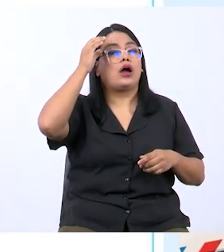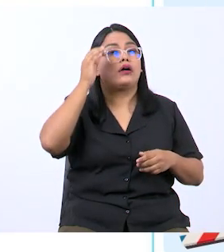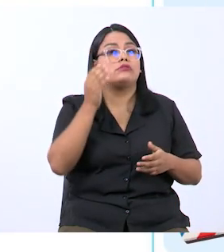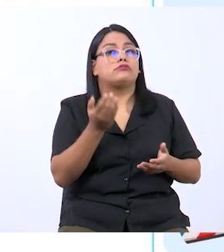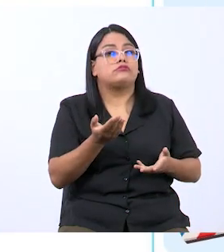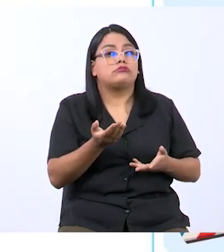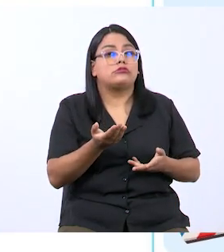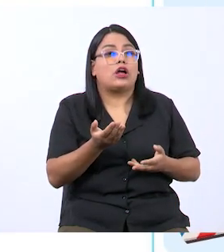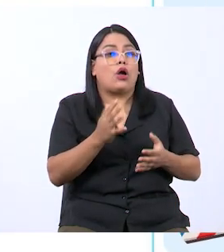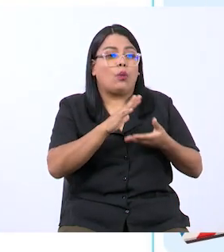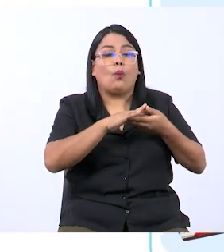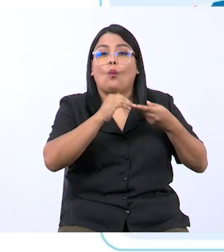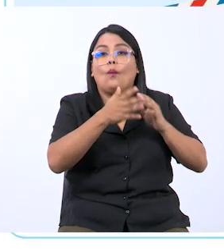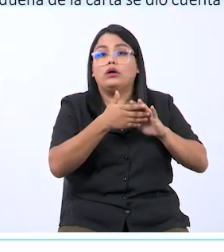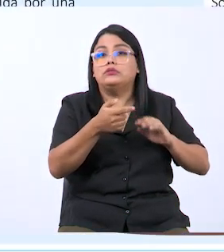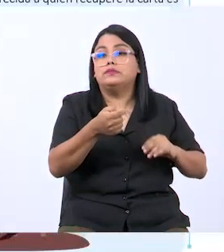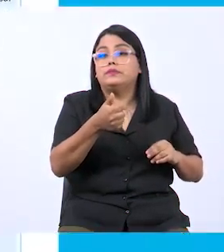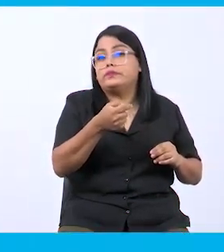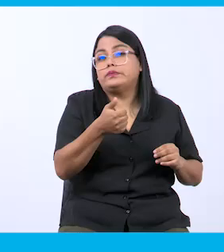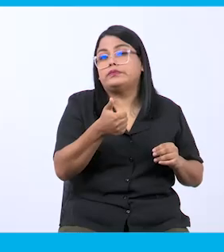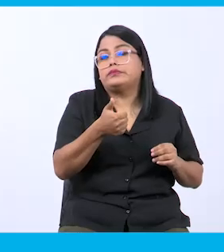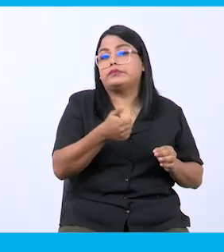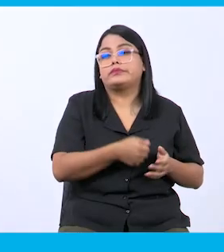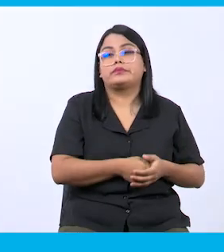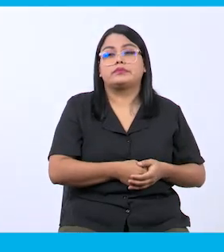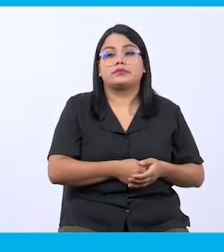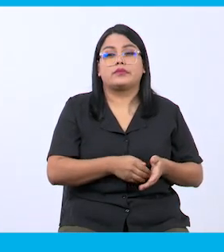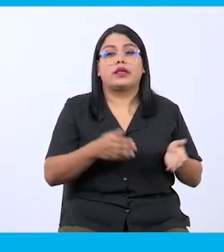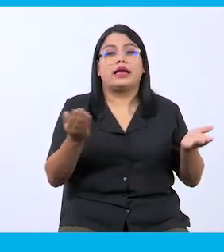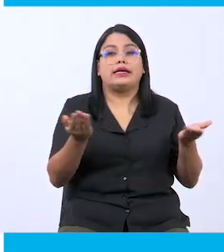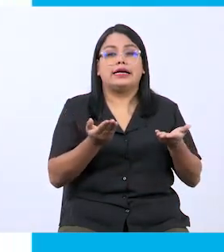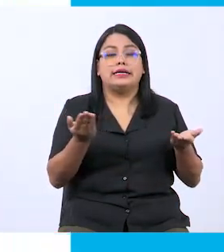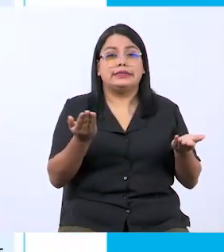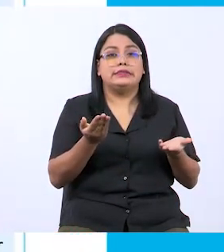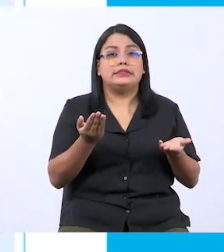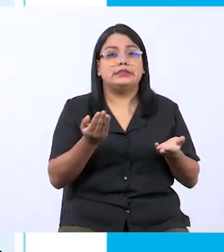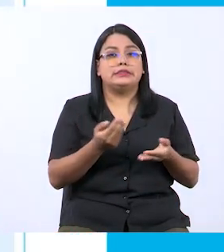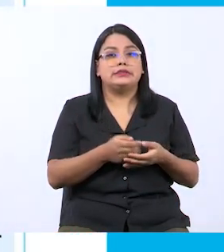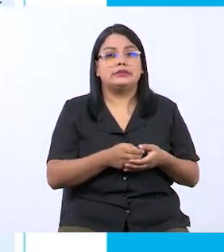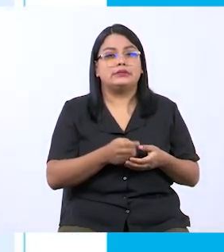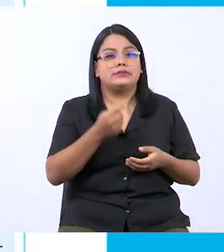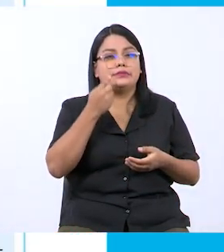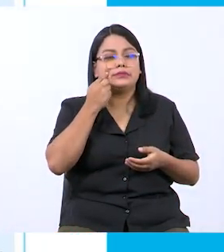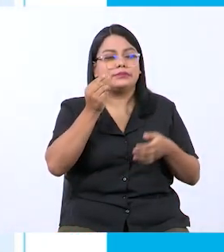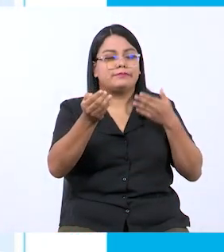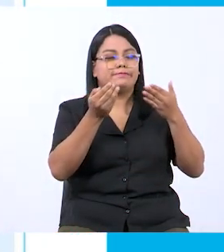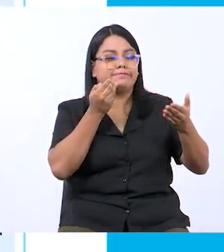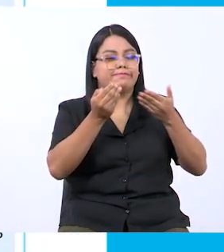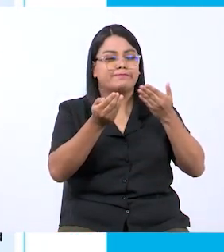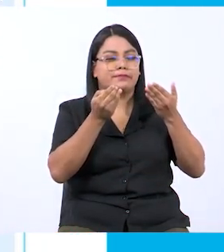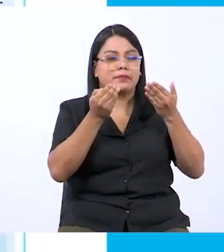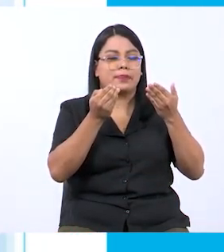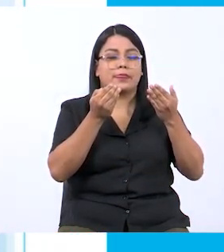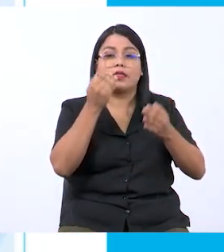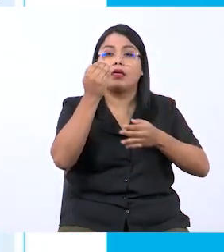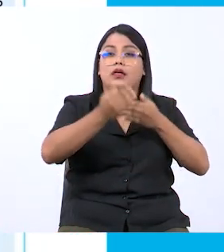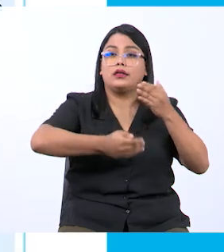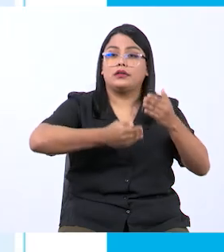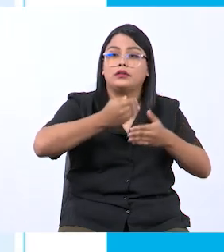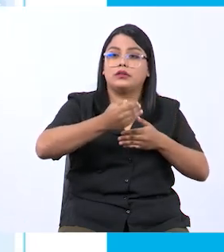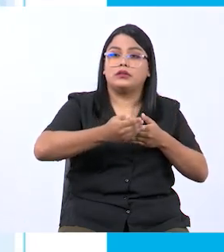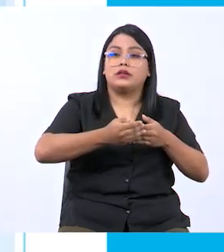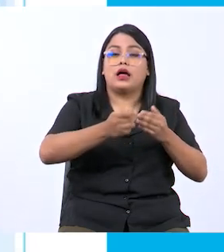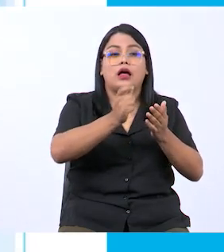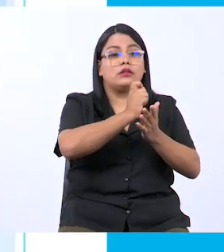conocimientos conceptuales sobre el cuento policial. La elaboración de dicho producto está orientada por las etapas de